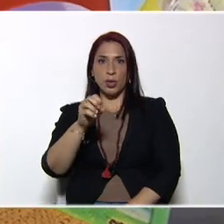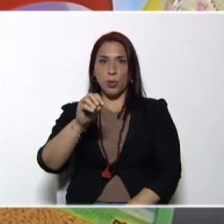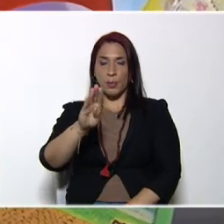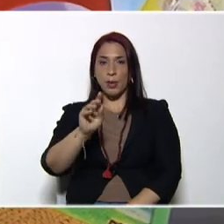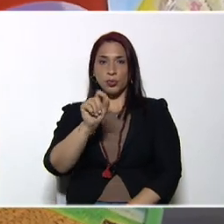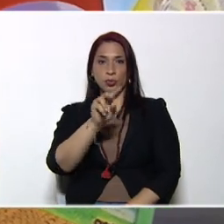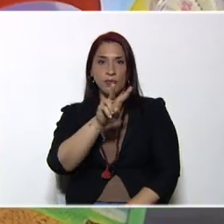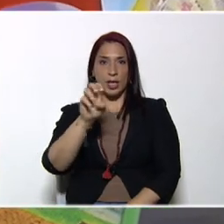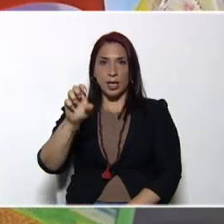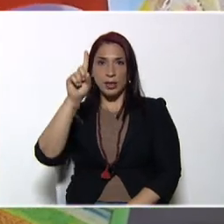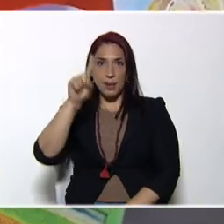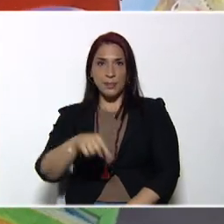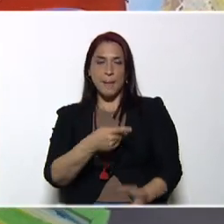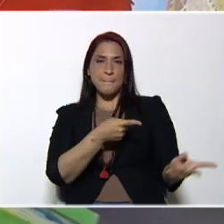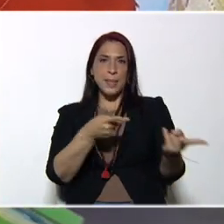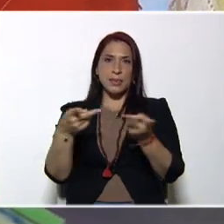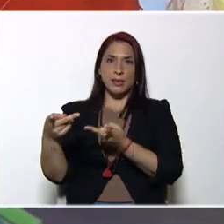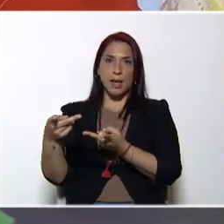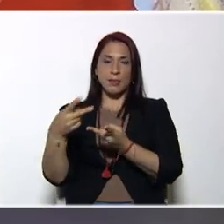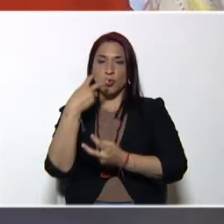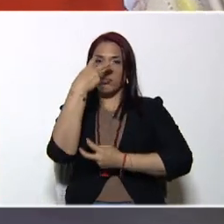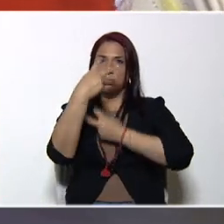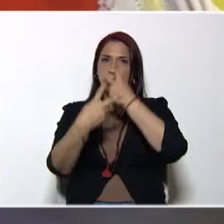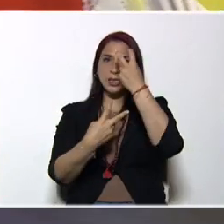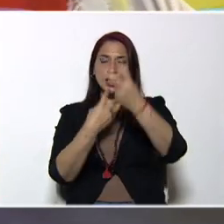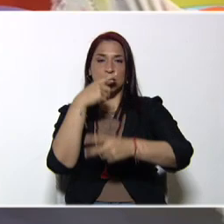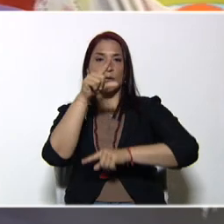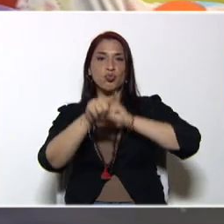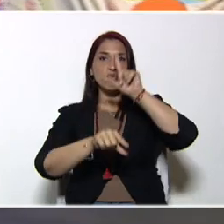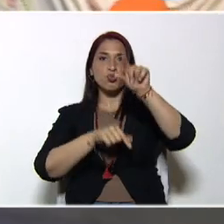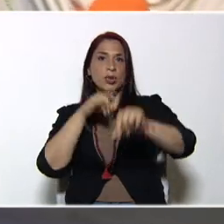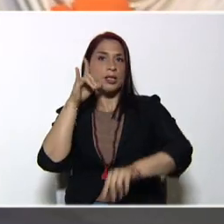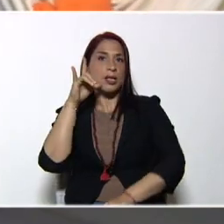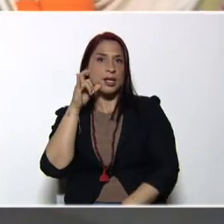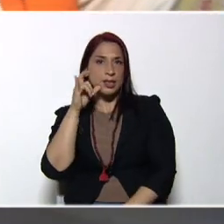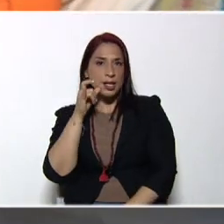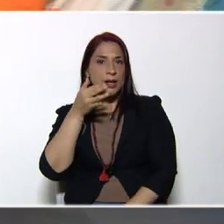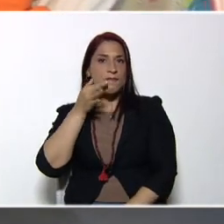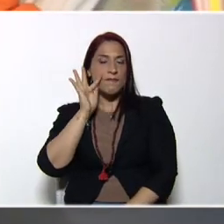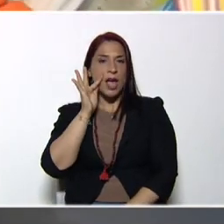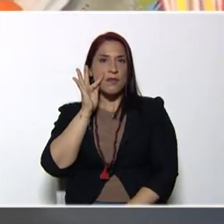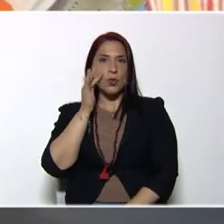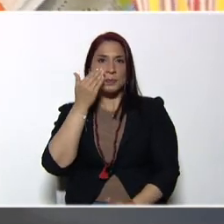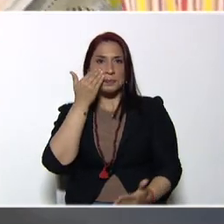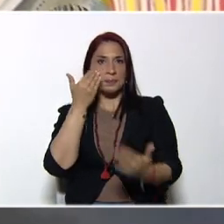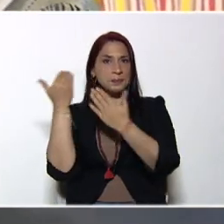cadafamiliaunescuela.me.gov.be. También te invitamos a que nos visites en Twitter, Instagram y Facebook como